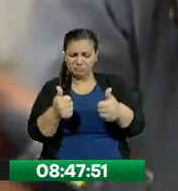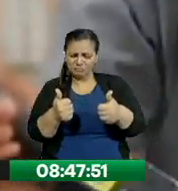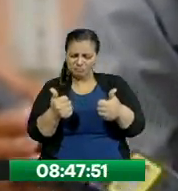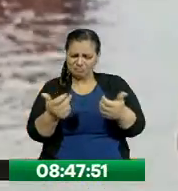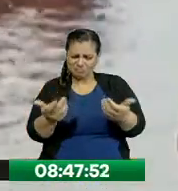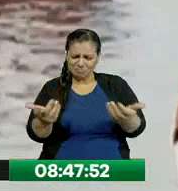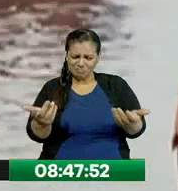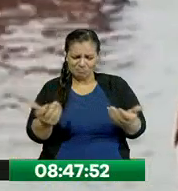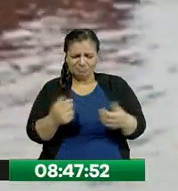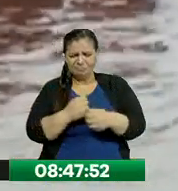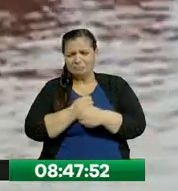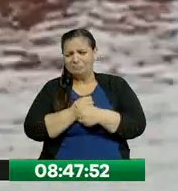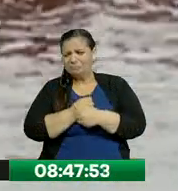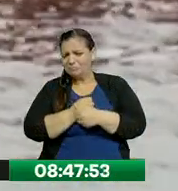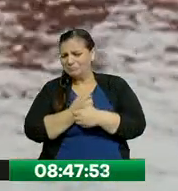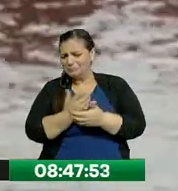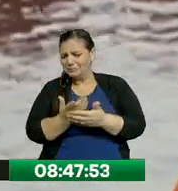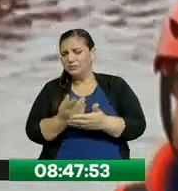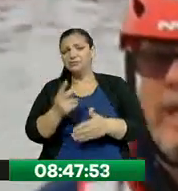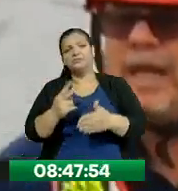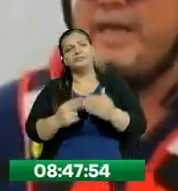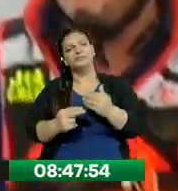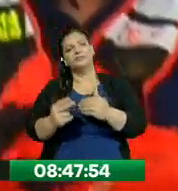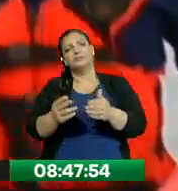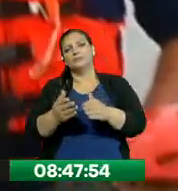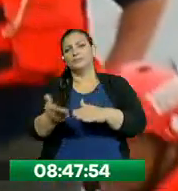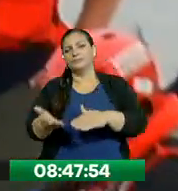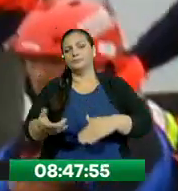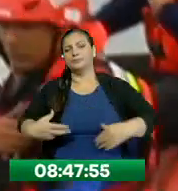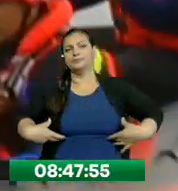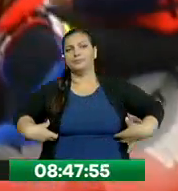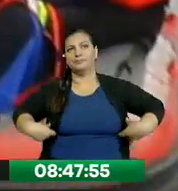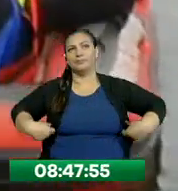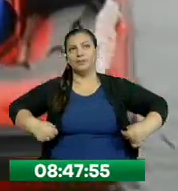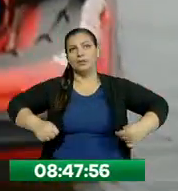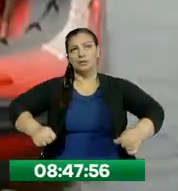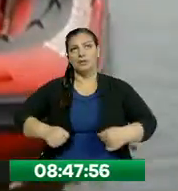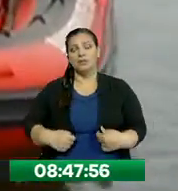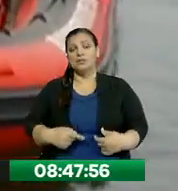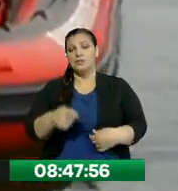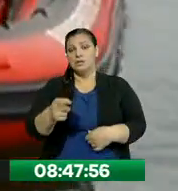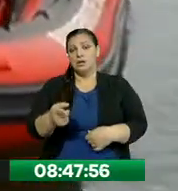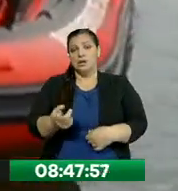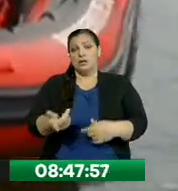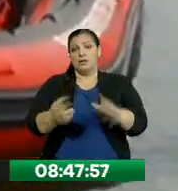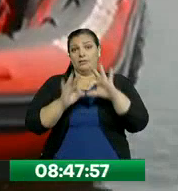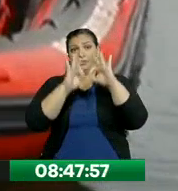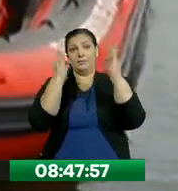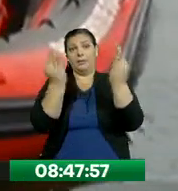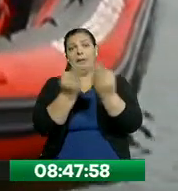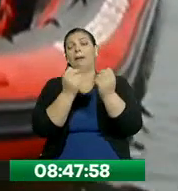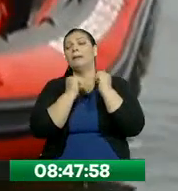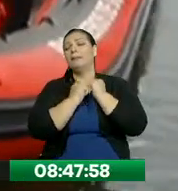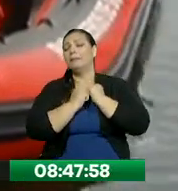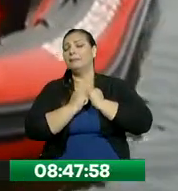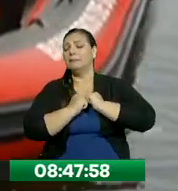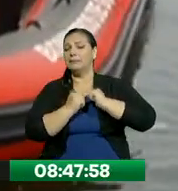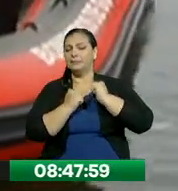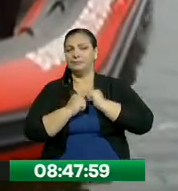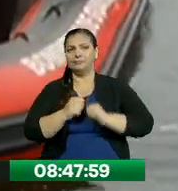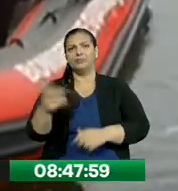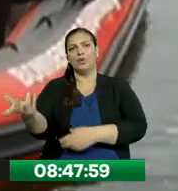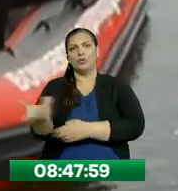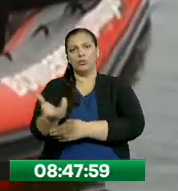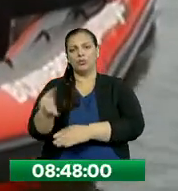bien querido. La institución bomberil ofrecerá charlas psicológicas tanto a los familiares del occiso como a los compañeros de Reina,